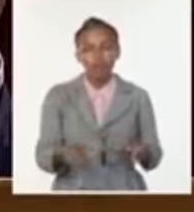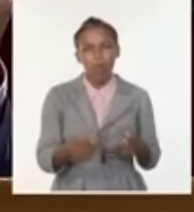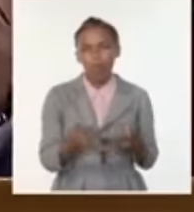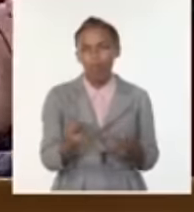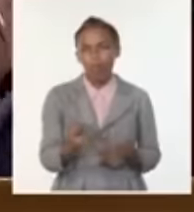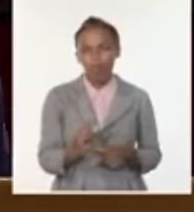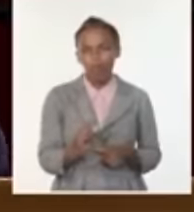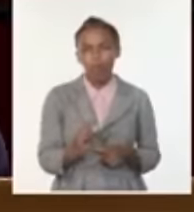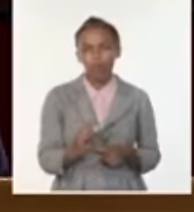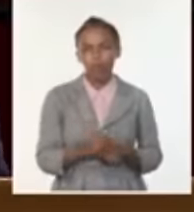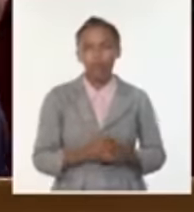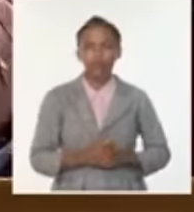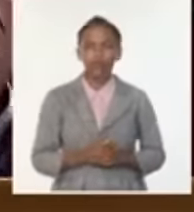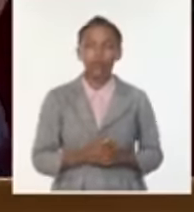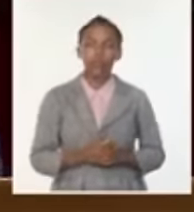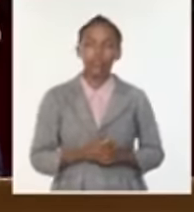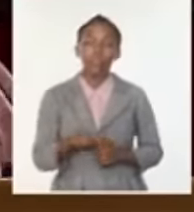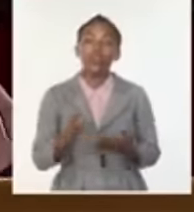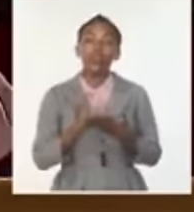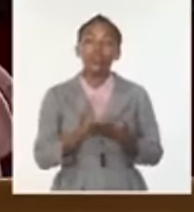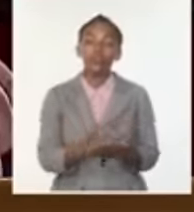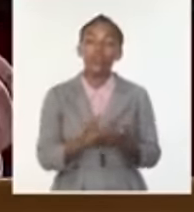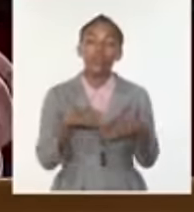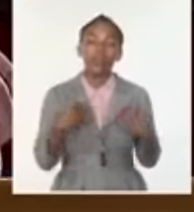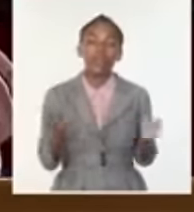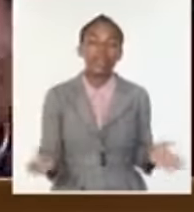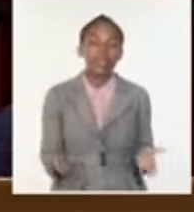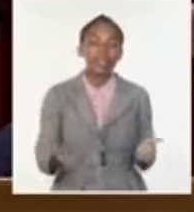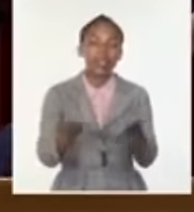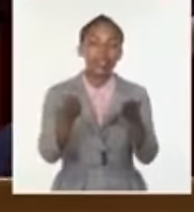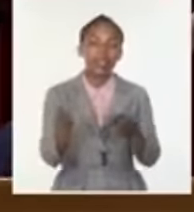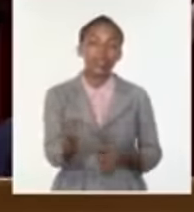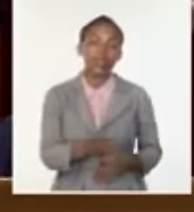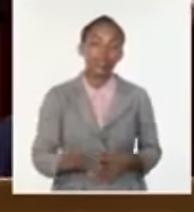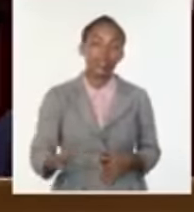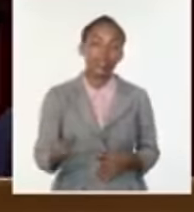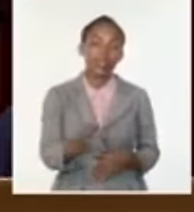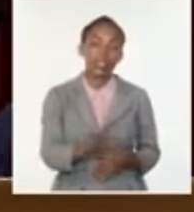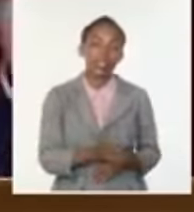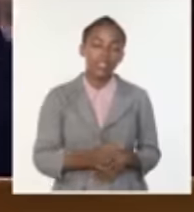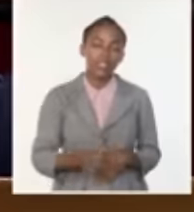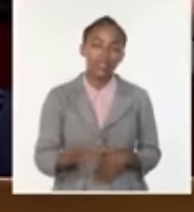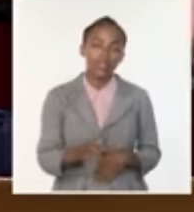Es la contribución para el desarrollo del municipio. No